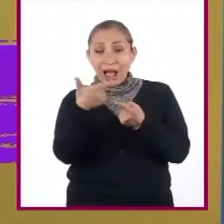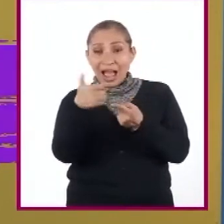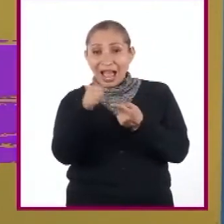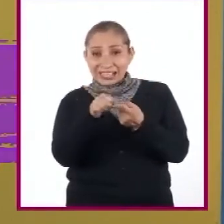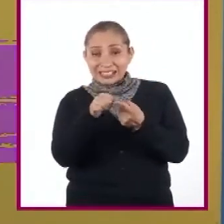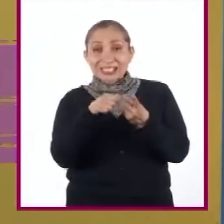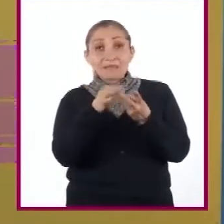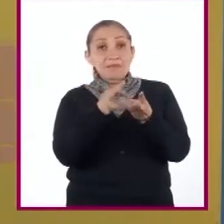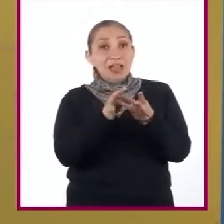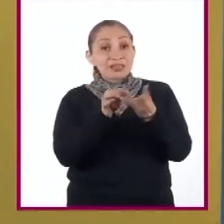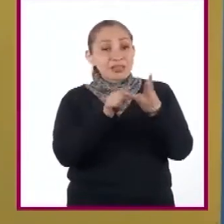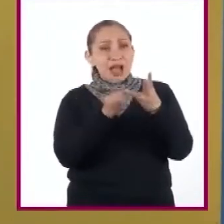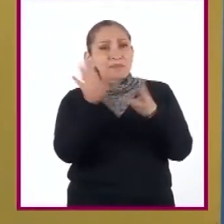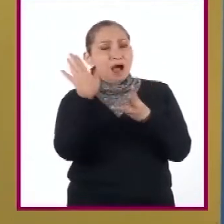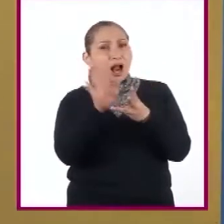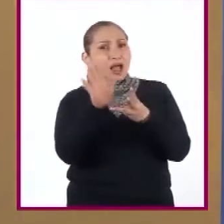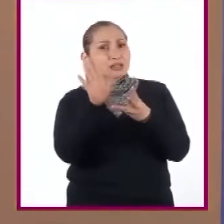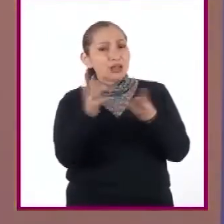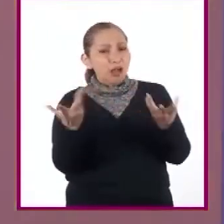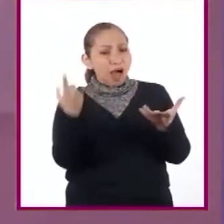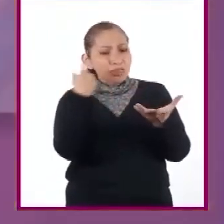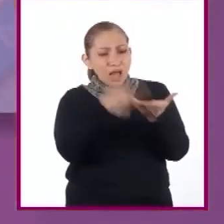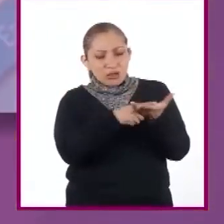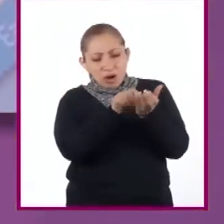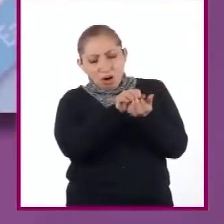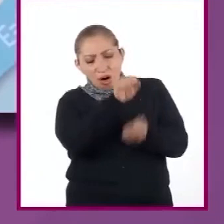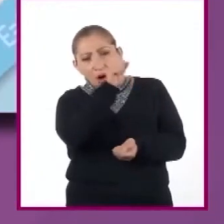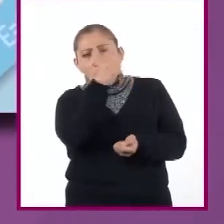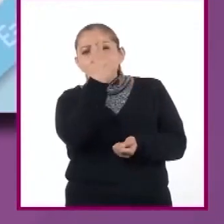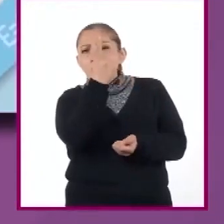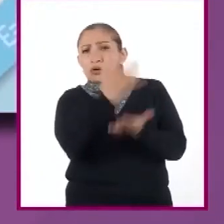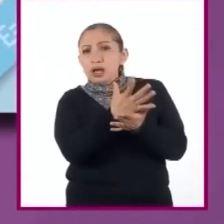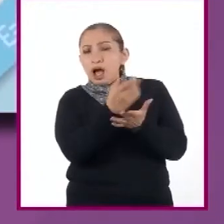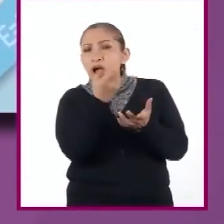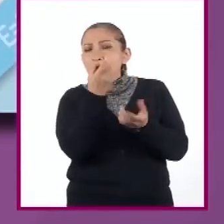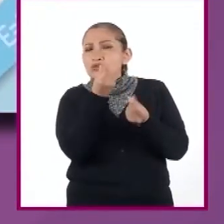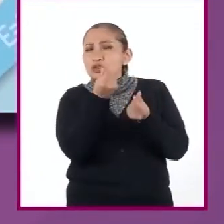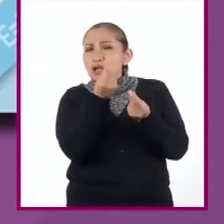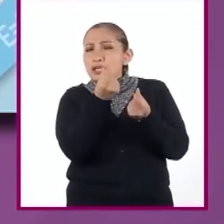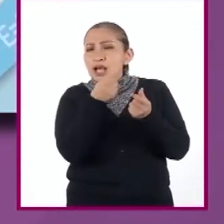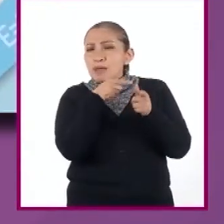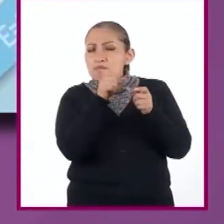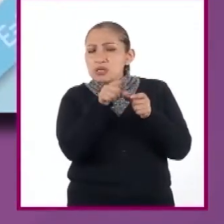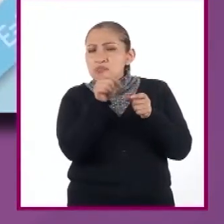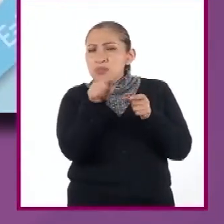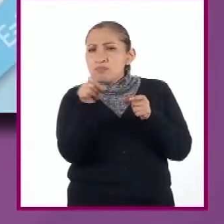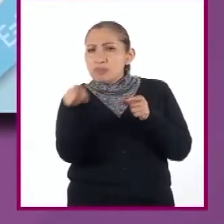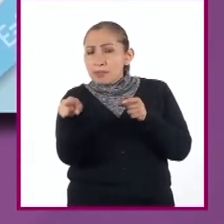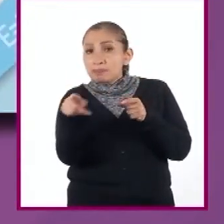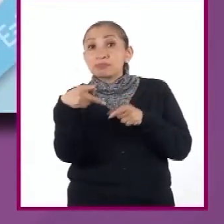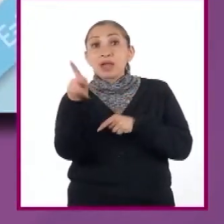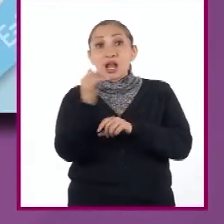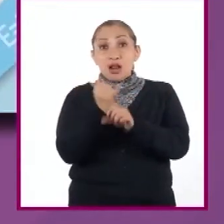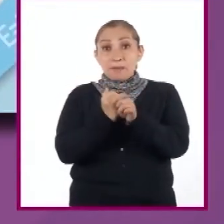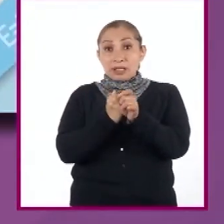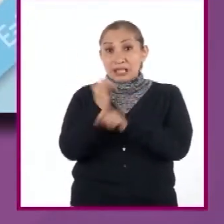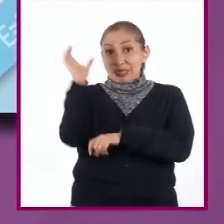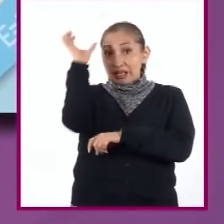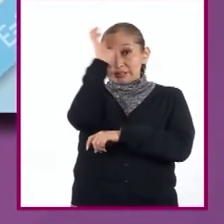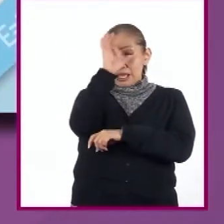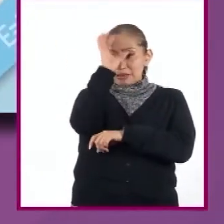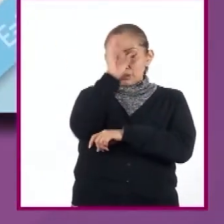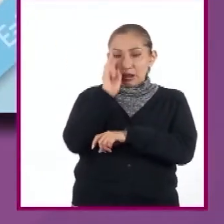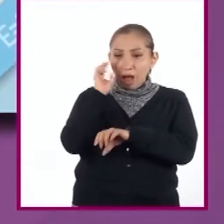los metales, parece estar compuesto por una única sustancia continua. Sin embargo, la investigación científica